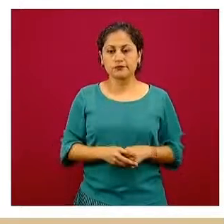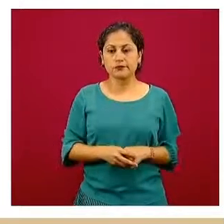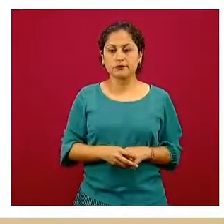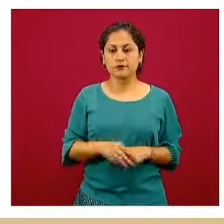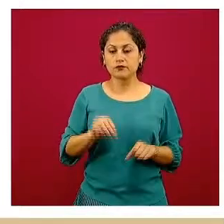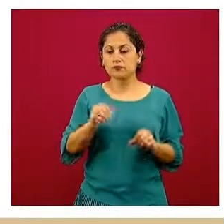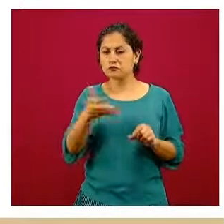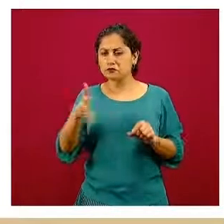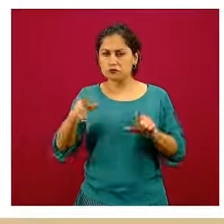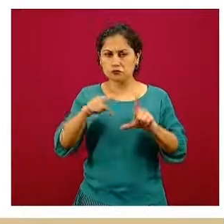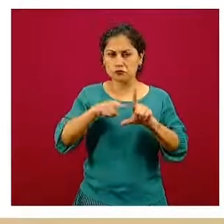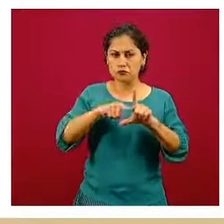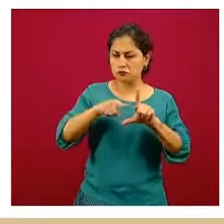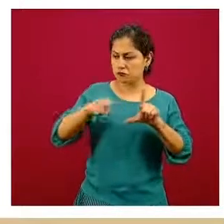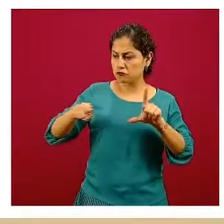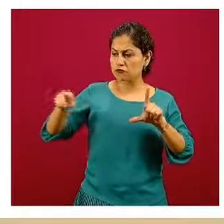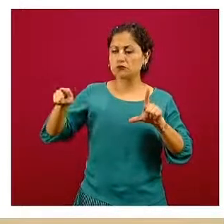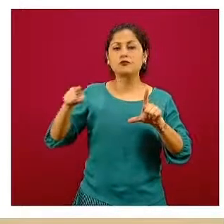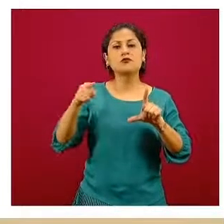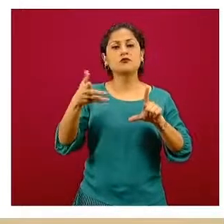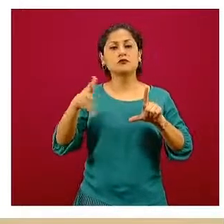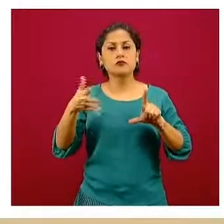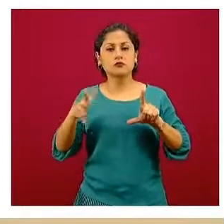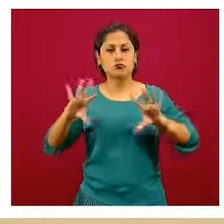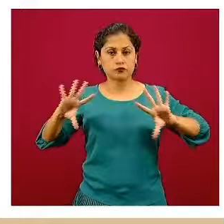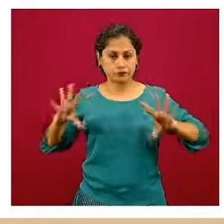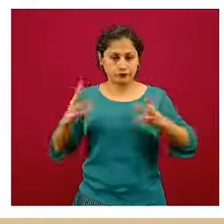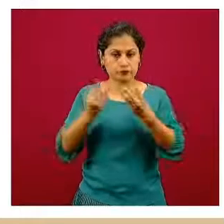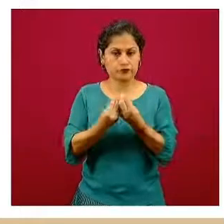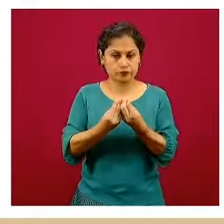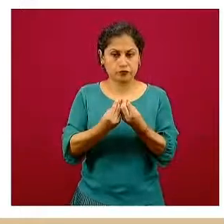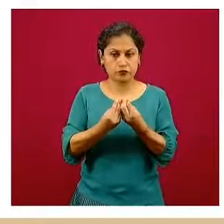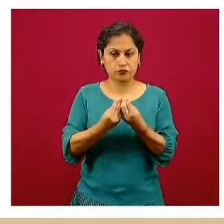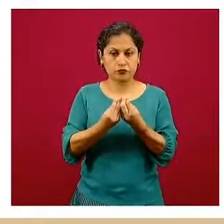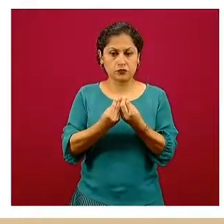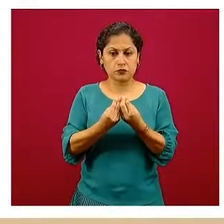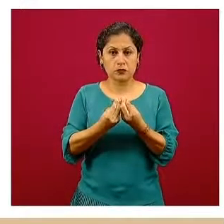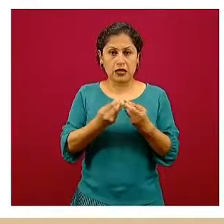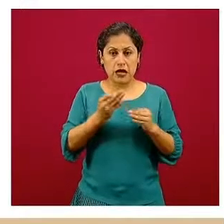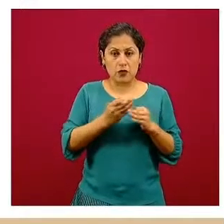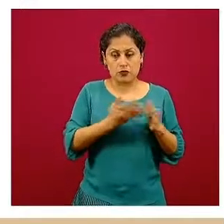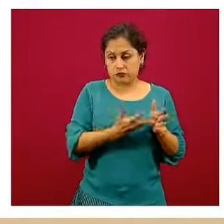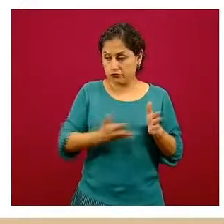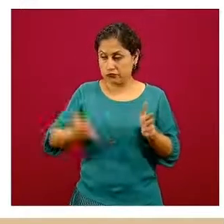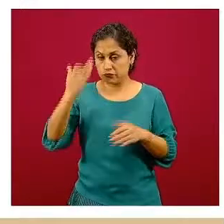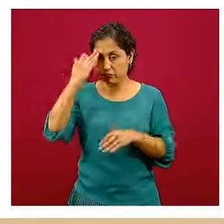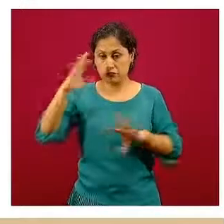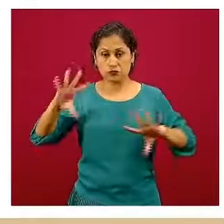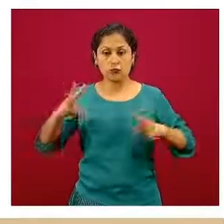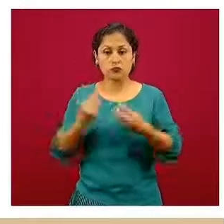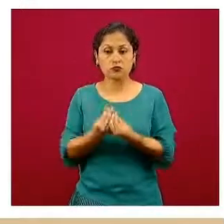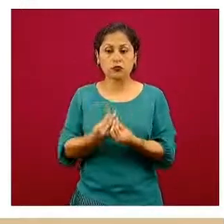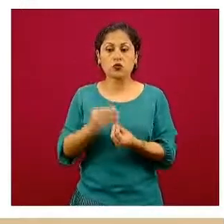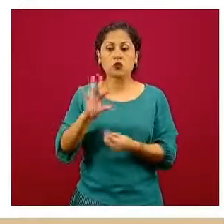media, perdón, sería el porcentaje de positividad acumulado que hemos tenido hasta el momento es precisamente